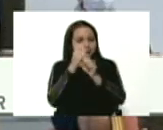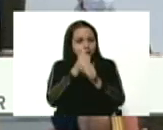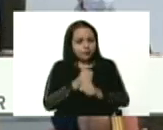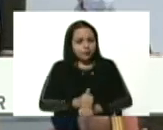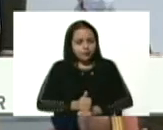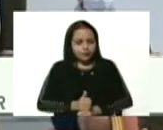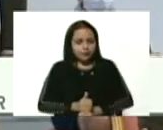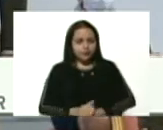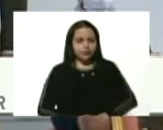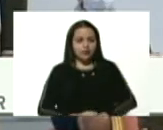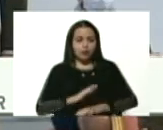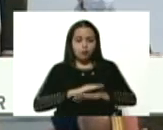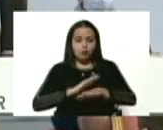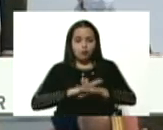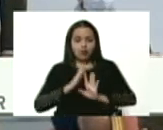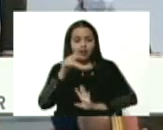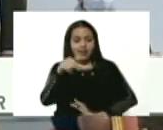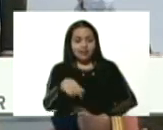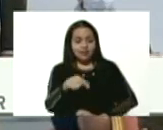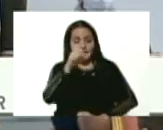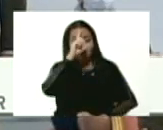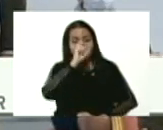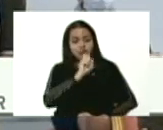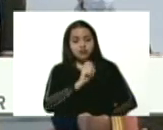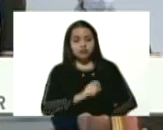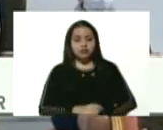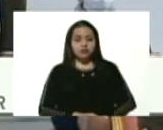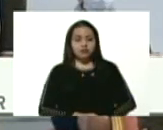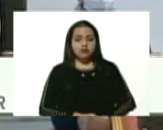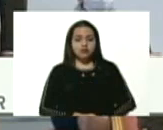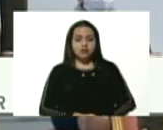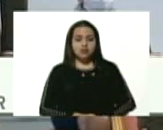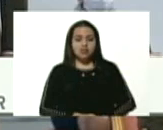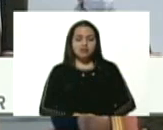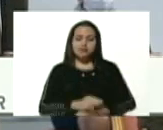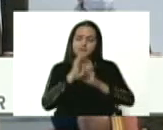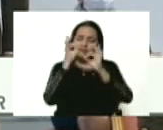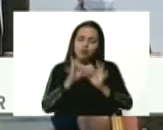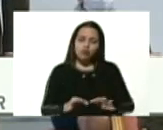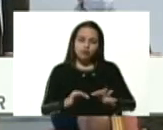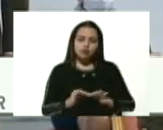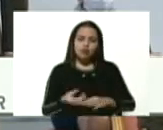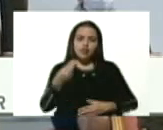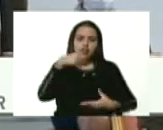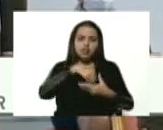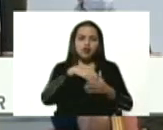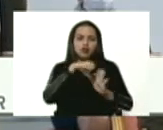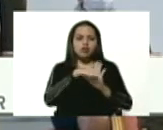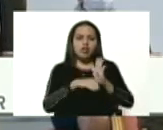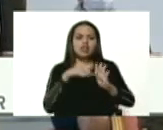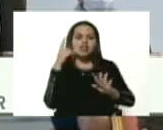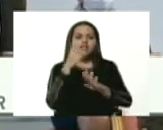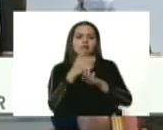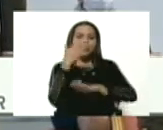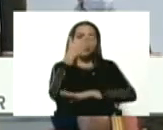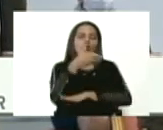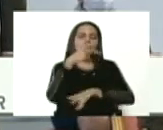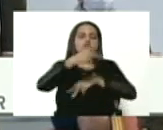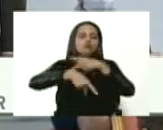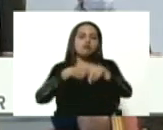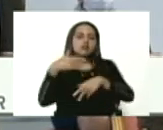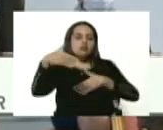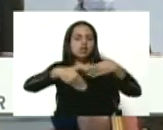Porque este año, por obligación constitucional, debemos ir a un proceso